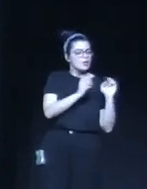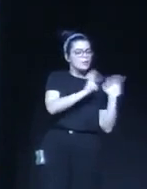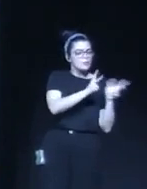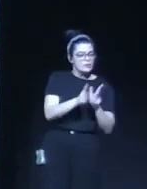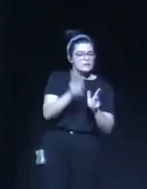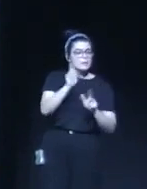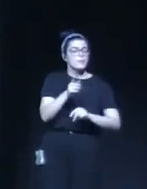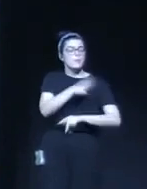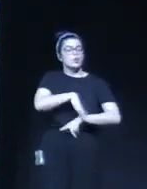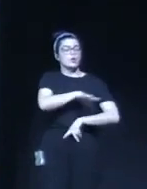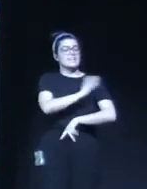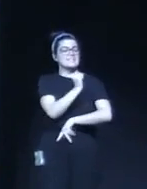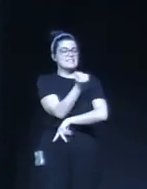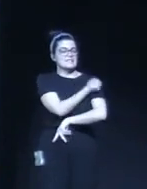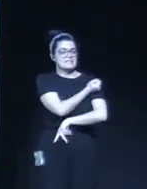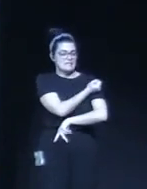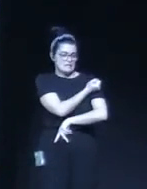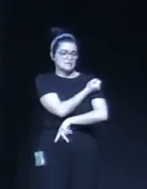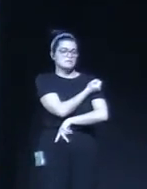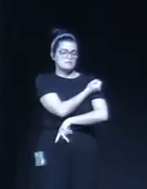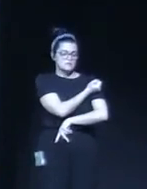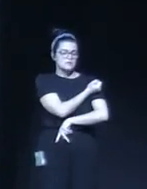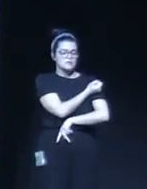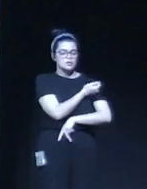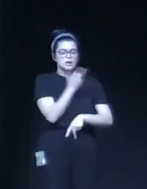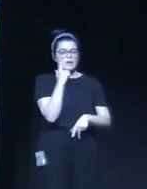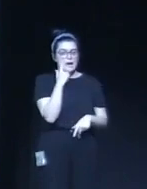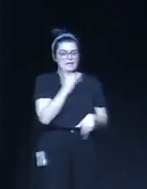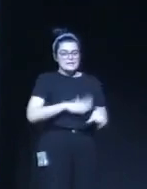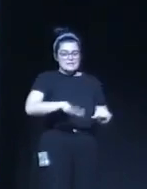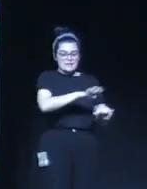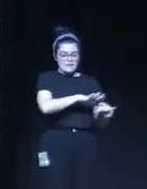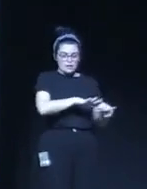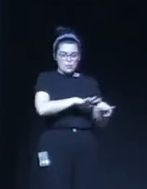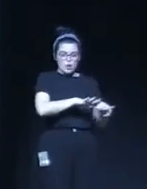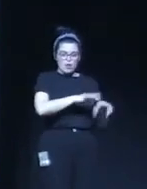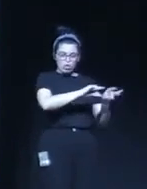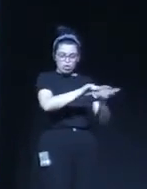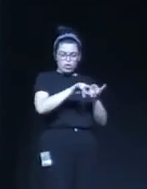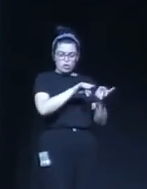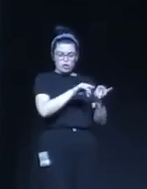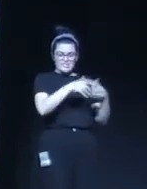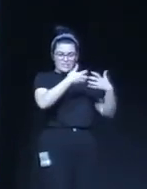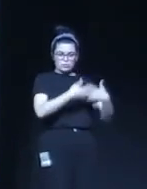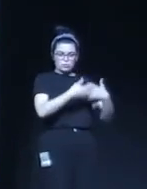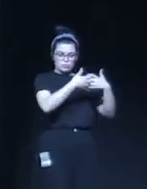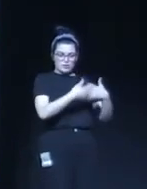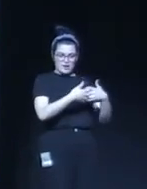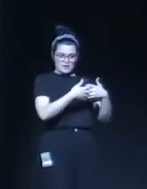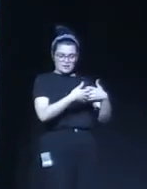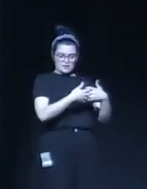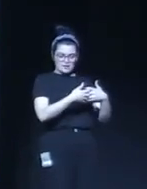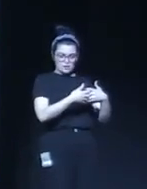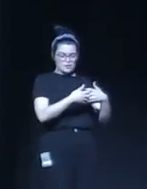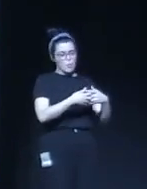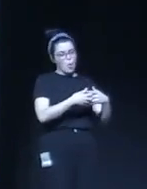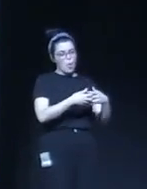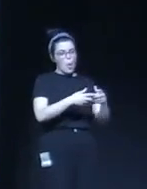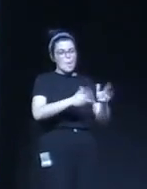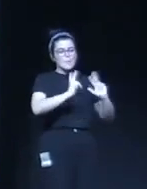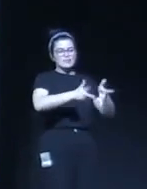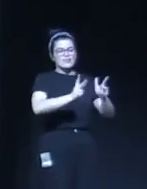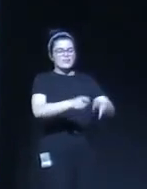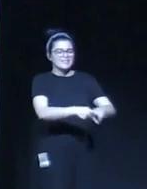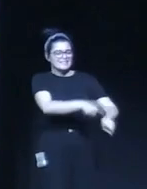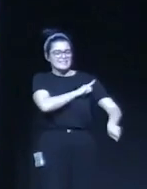censales. Y ahí las zonas industriales en general tienen un exceso de mortalidad. A veces llega a